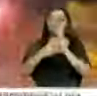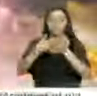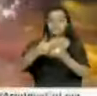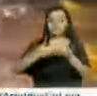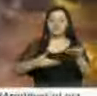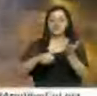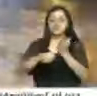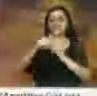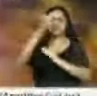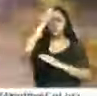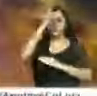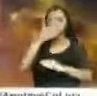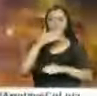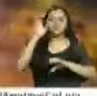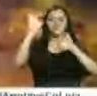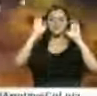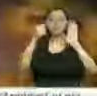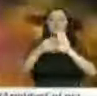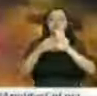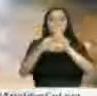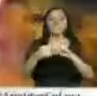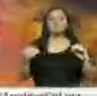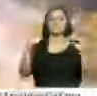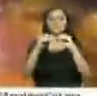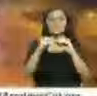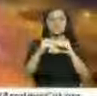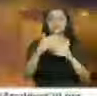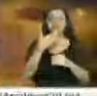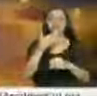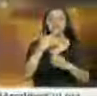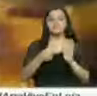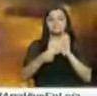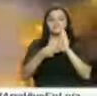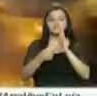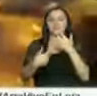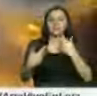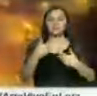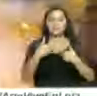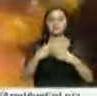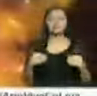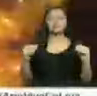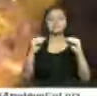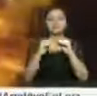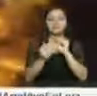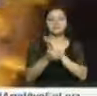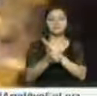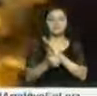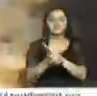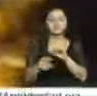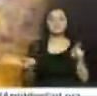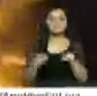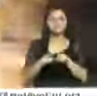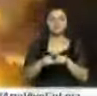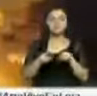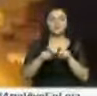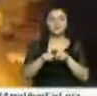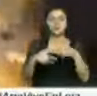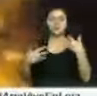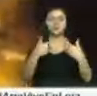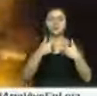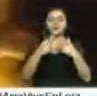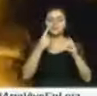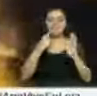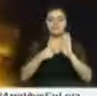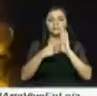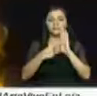serie de estrategias. Habrán residencias artísticas, también habrá capacitaciones. Los artistas